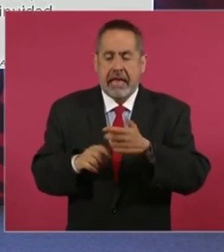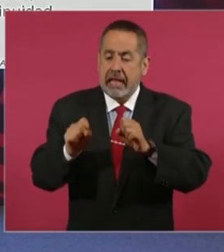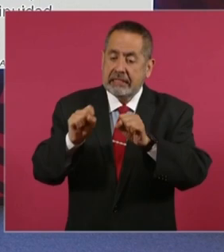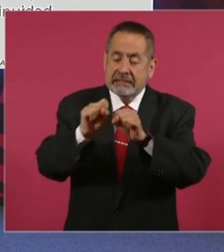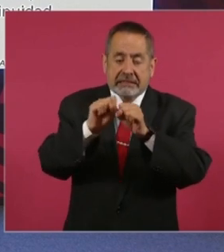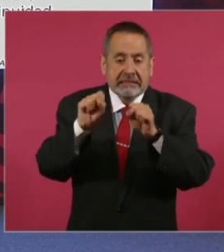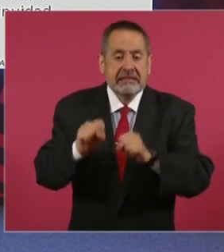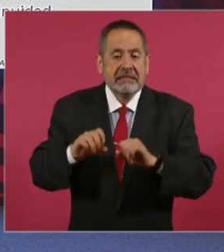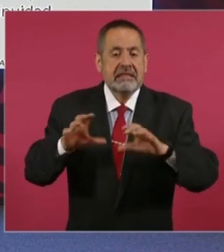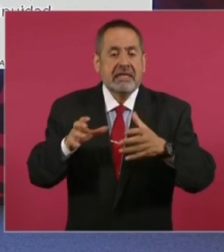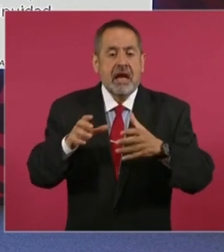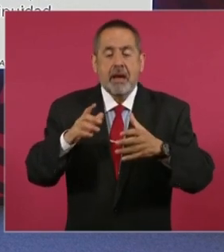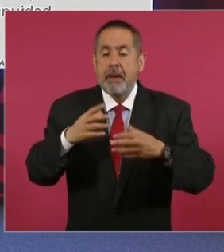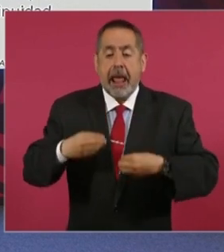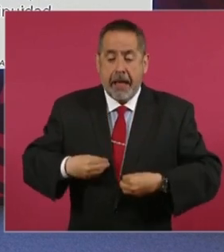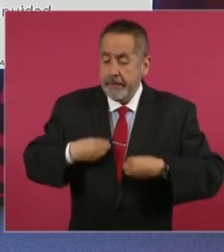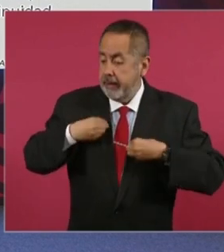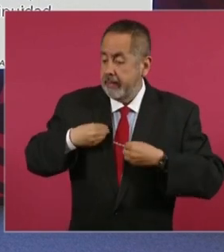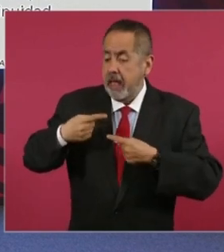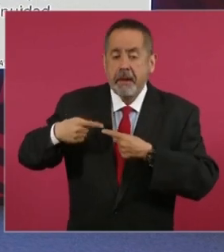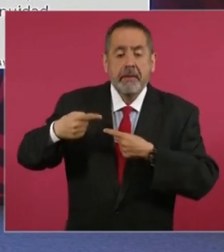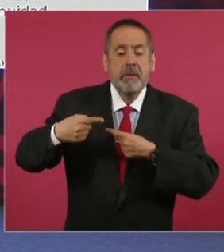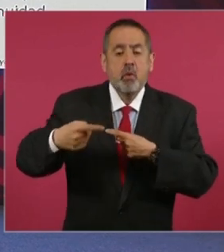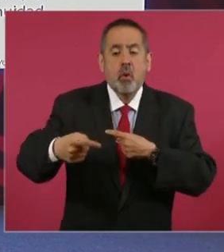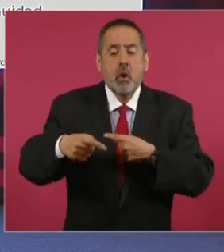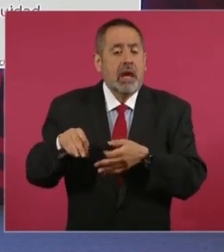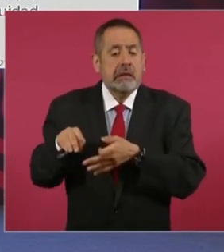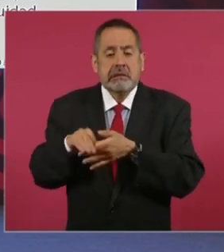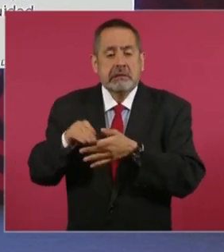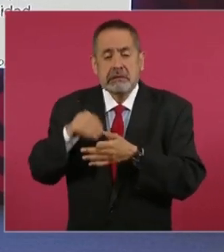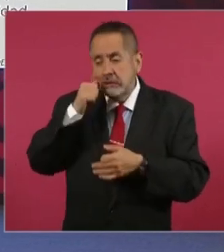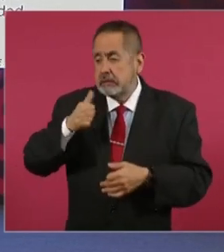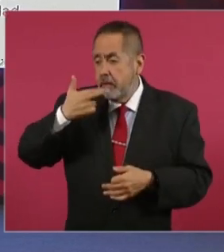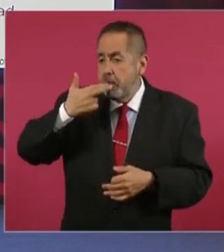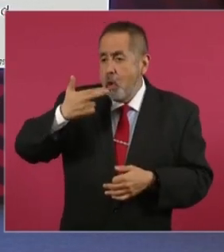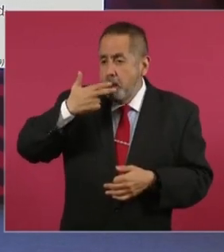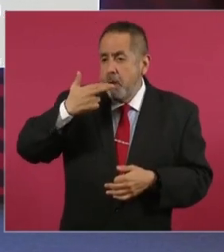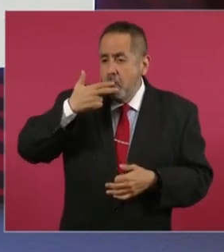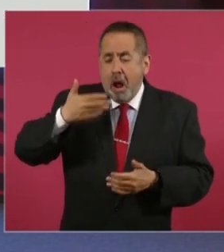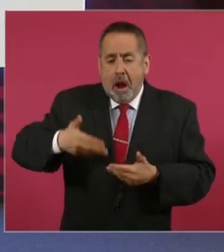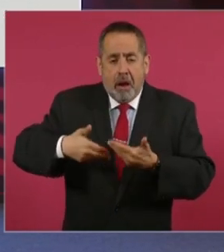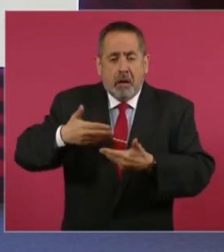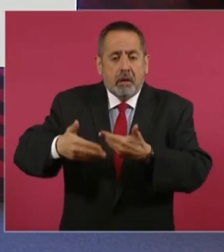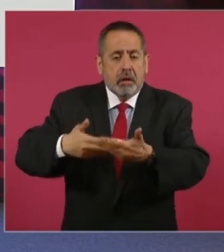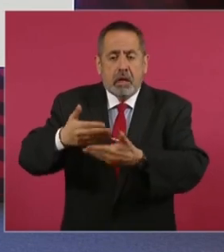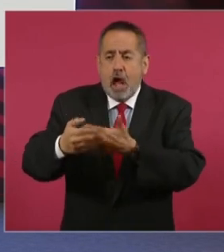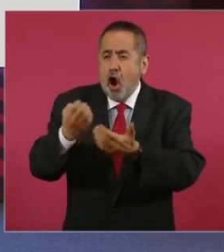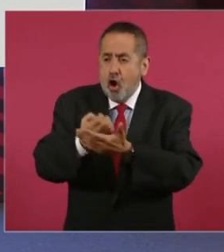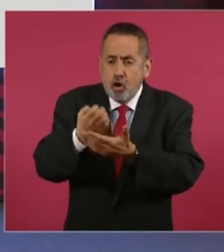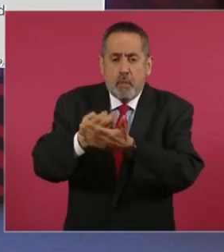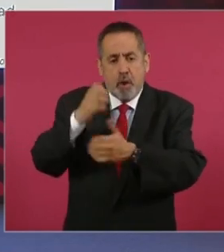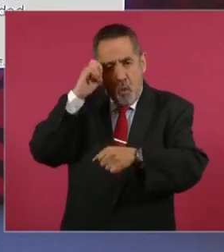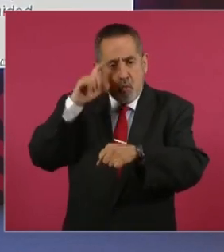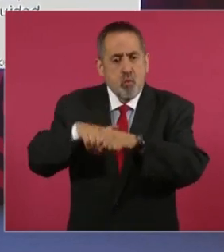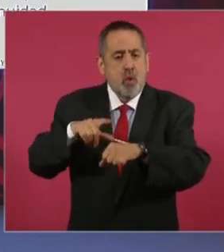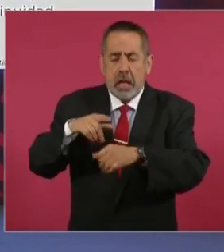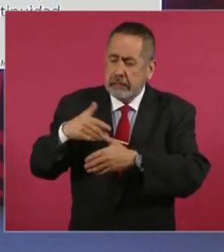sistema de vida fundado en el constante mejoramiento económico, social y cultural